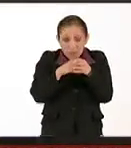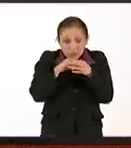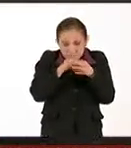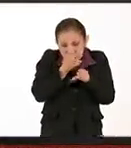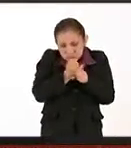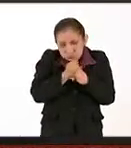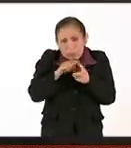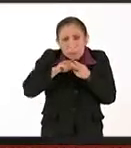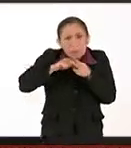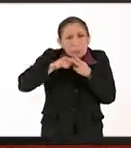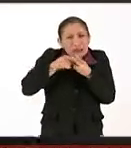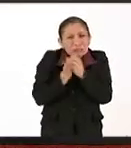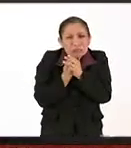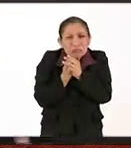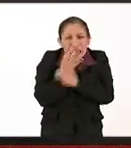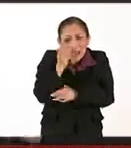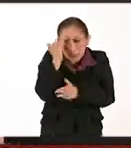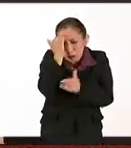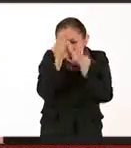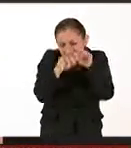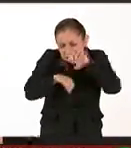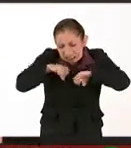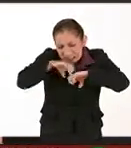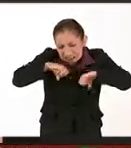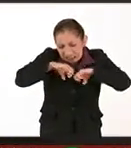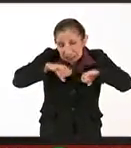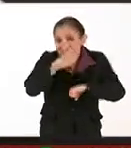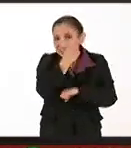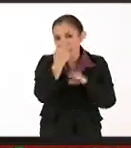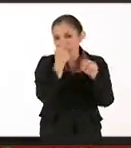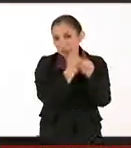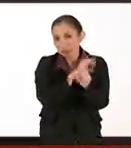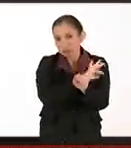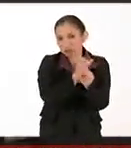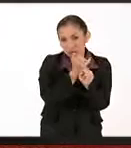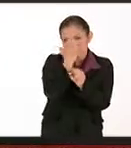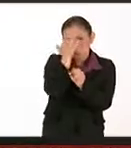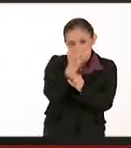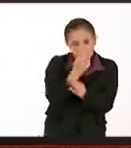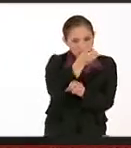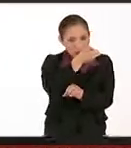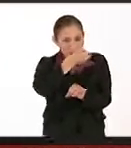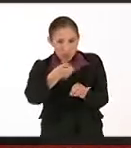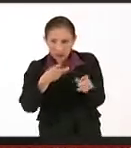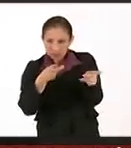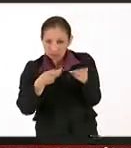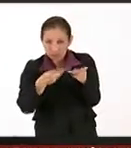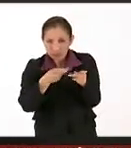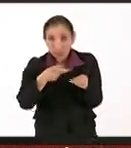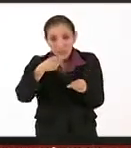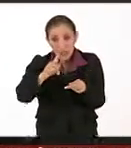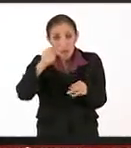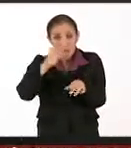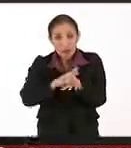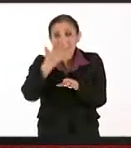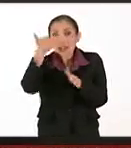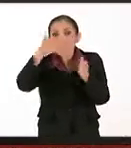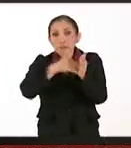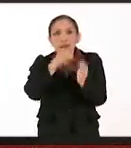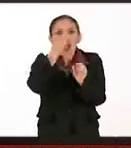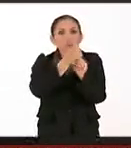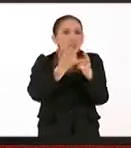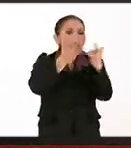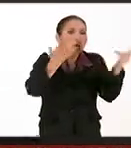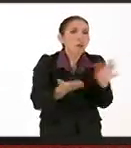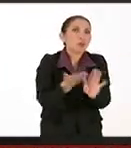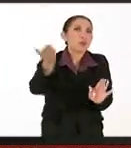apenas estamos empezando a conocer. Aunque tenemos 100 años ya con un estudio formal, ordenado y todo, hay más de 5.000 años de historia